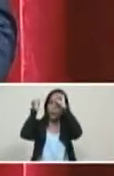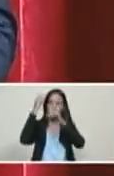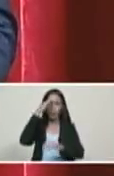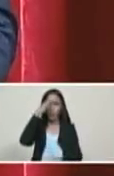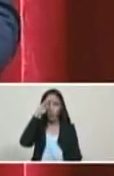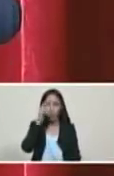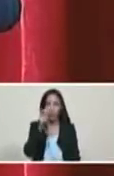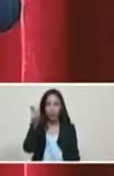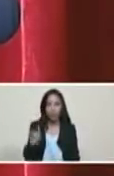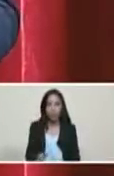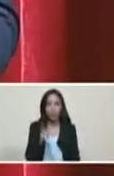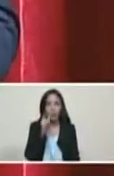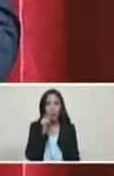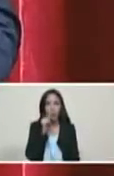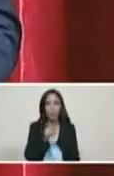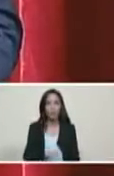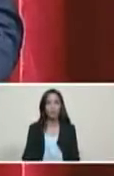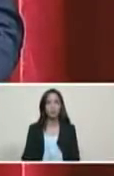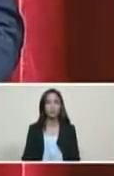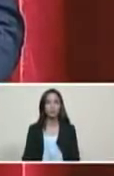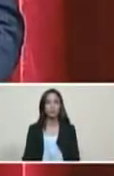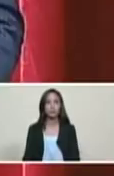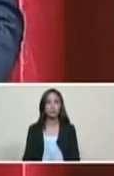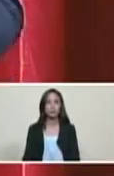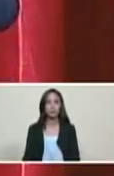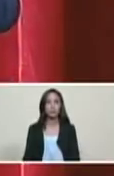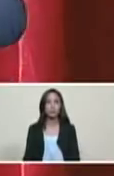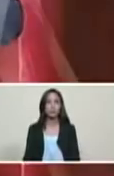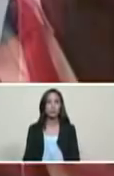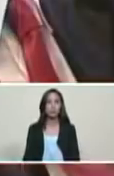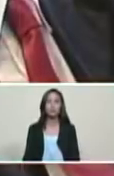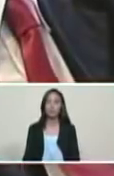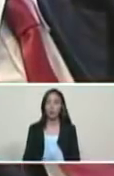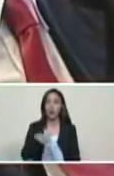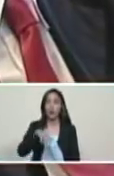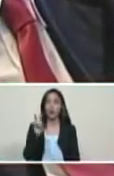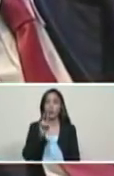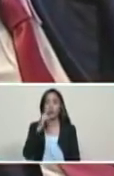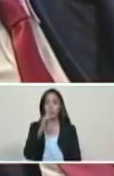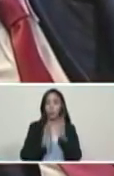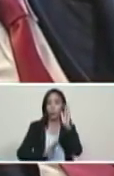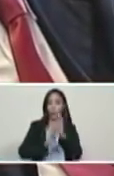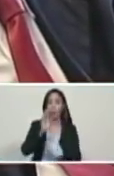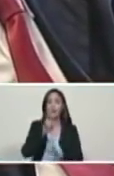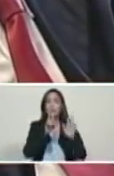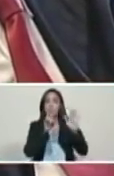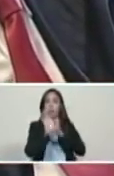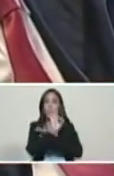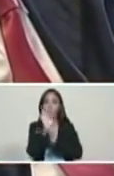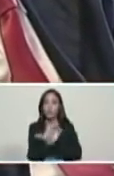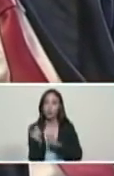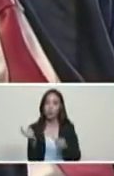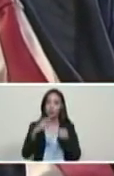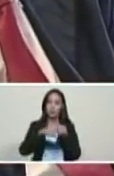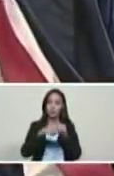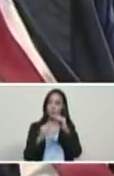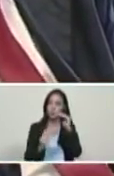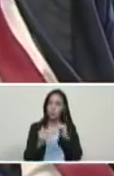Rogelio Polanco, señor canciller Jorge Arriaza, en Venezuela este año aumentó el 7%.